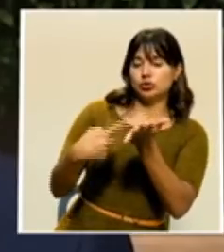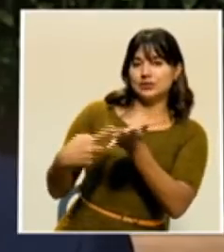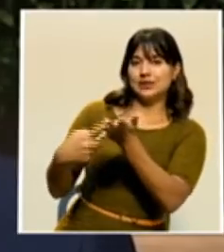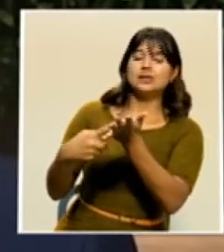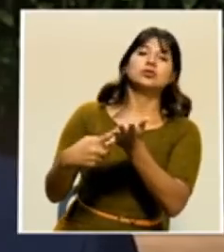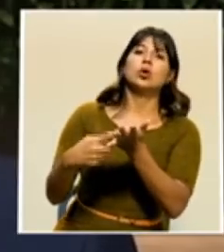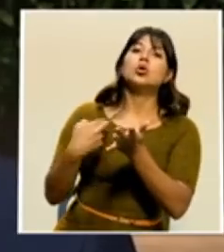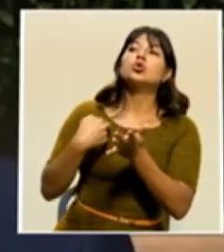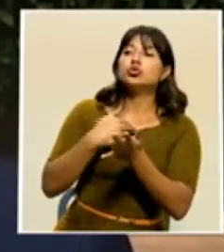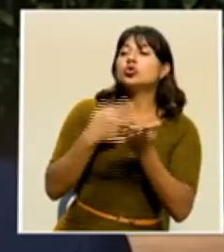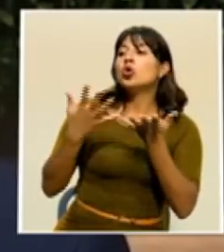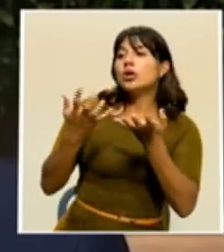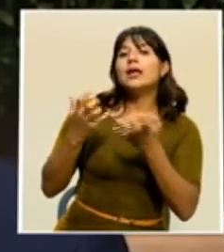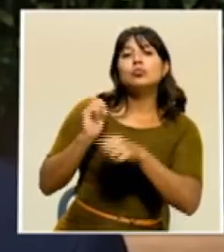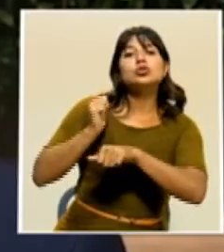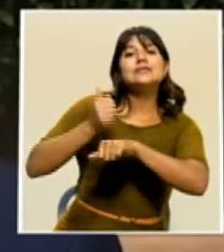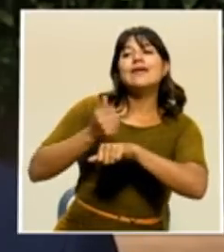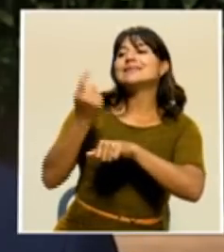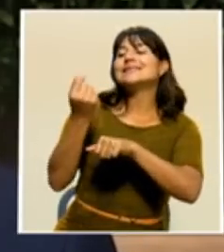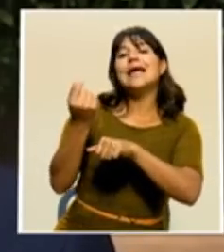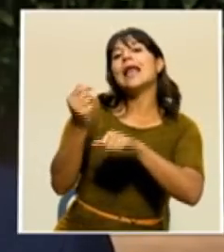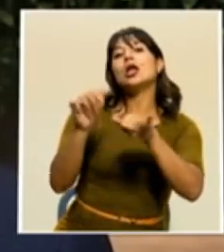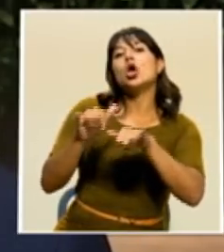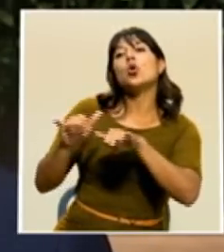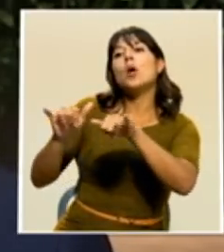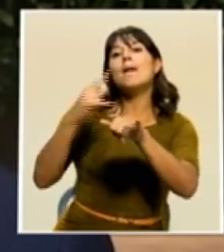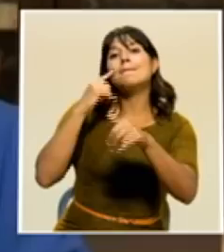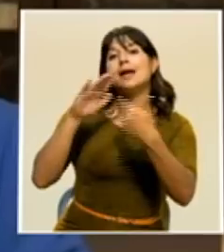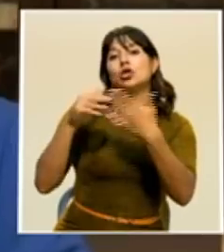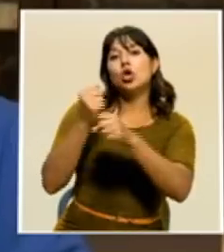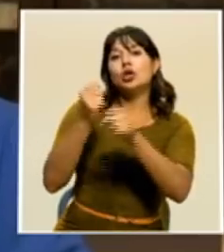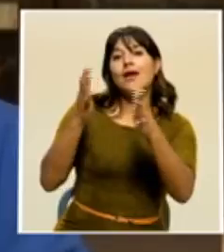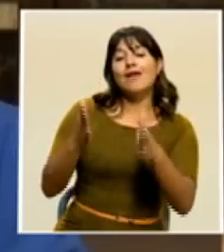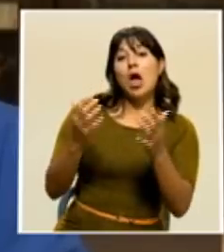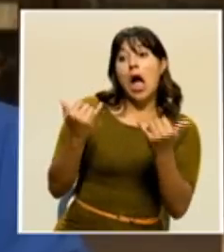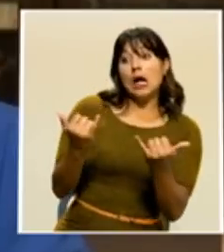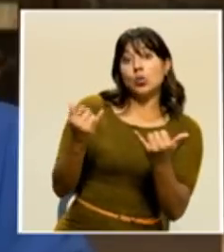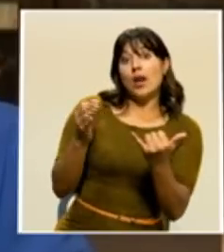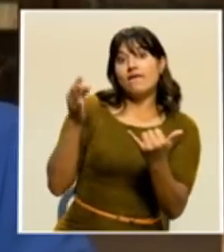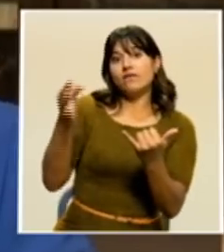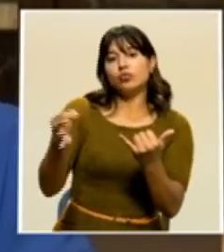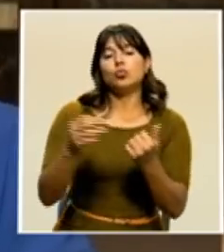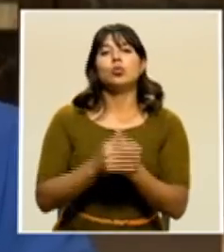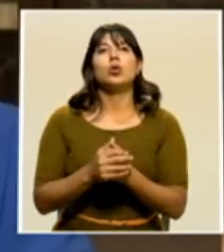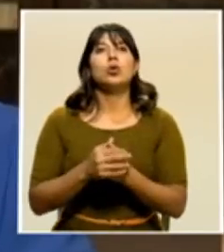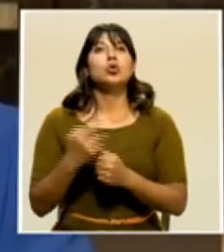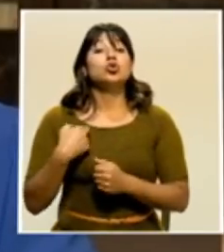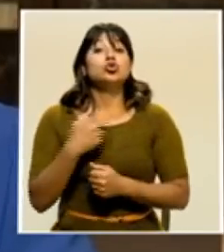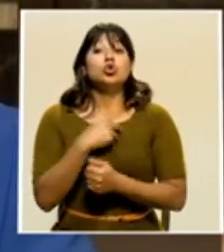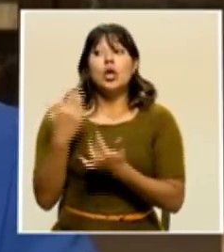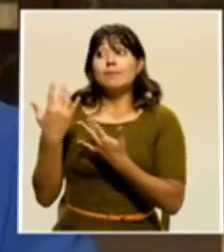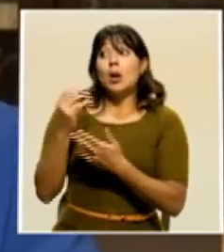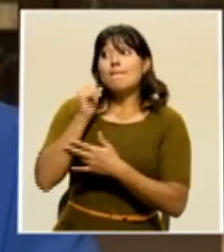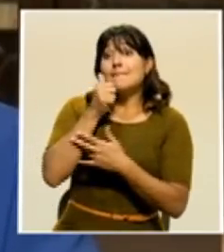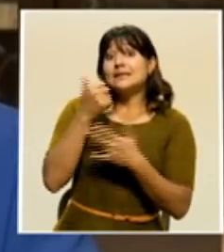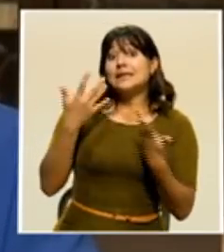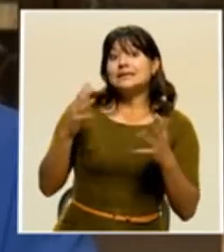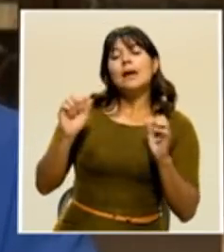el salario global para todos los trabajadores actuales y futuros. Esperaríamos que mañana se pueda